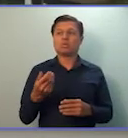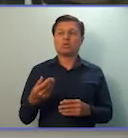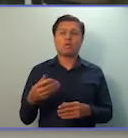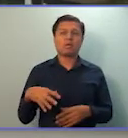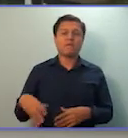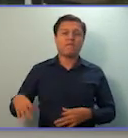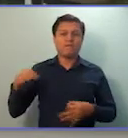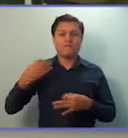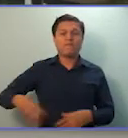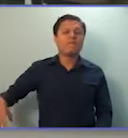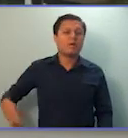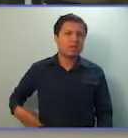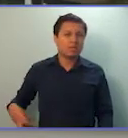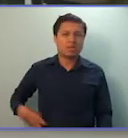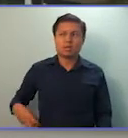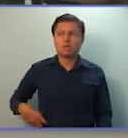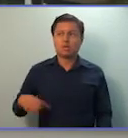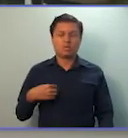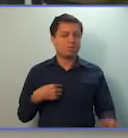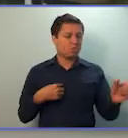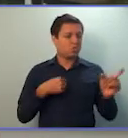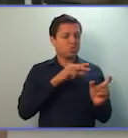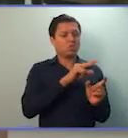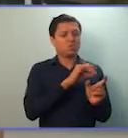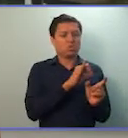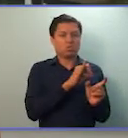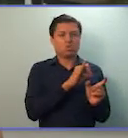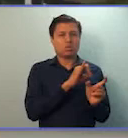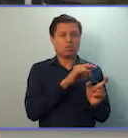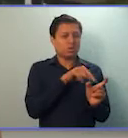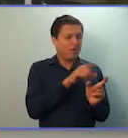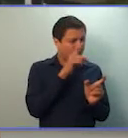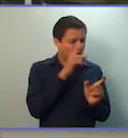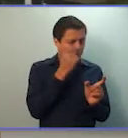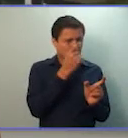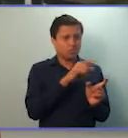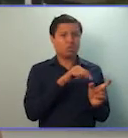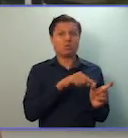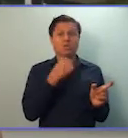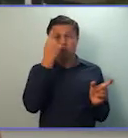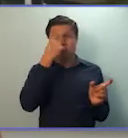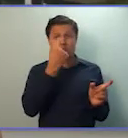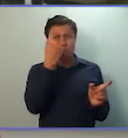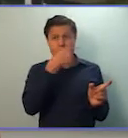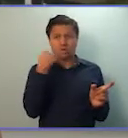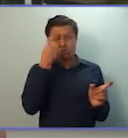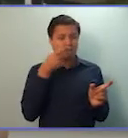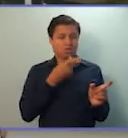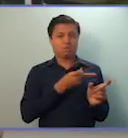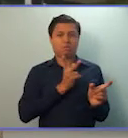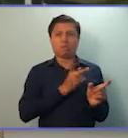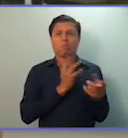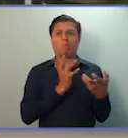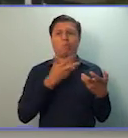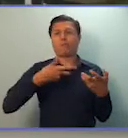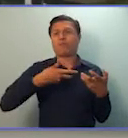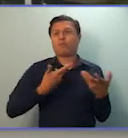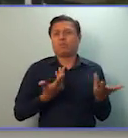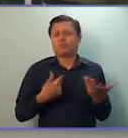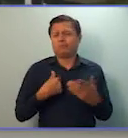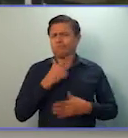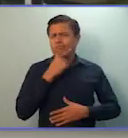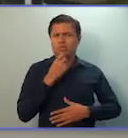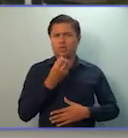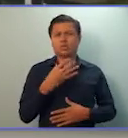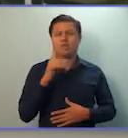porque obviamente yo ando un documento en donde aparece una persona en la fotografía distinta que el aporte entonces